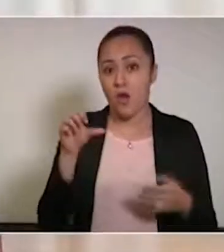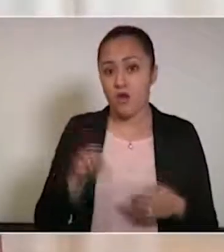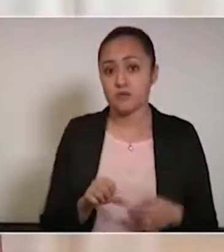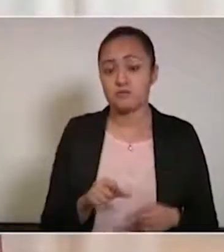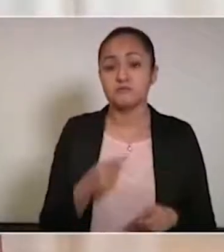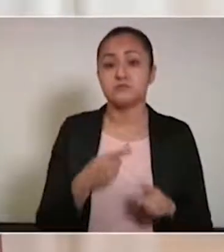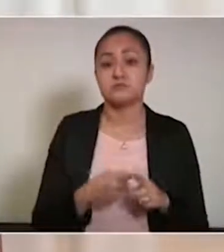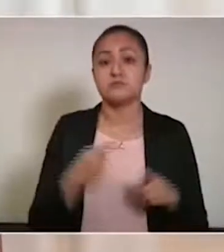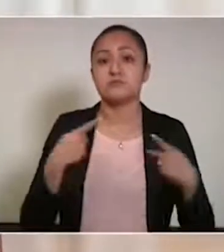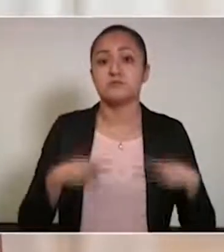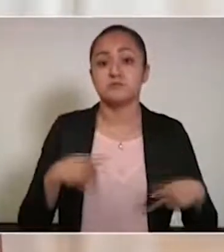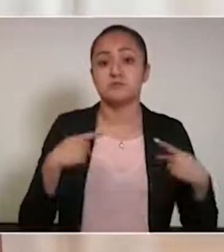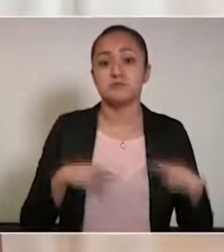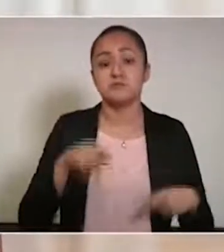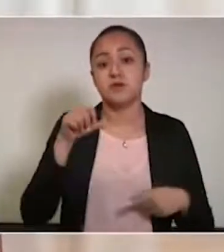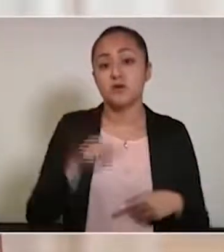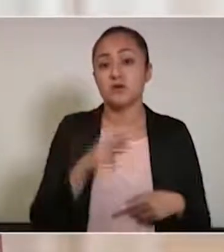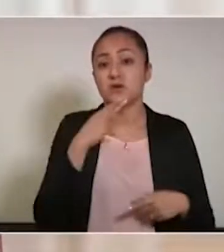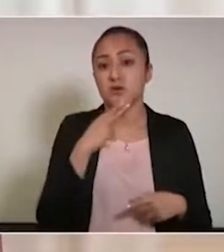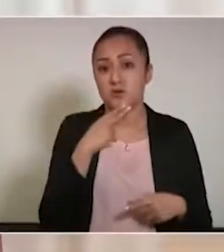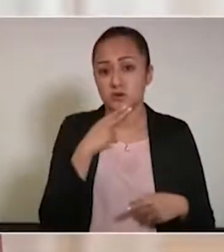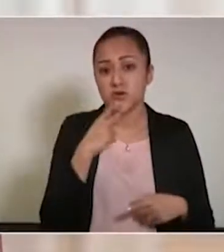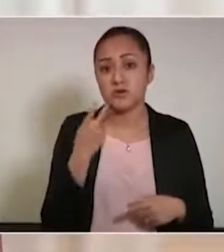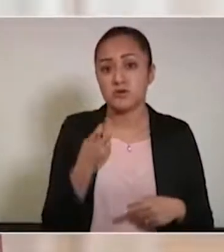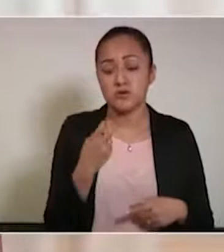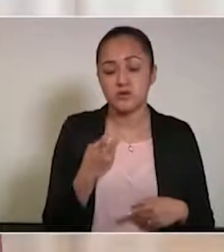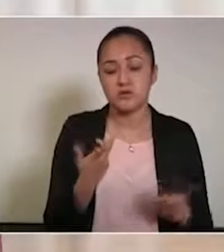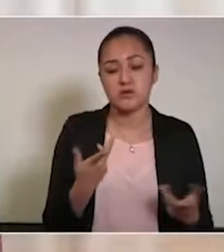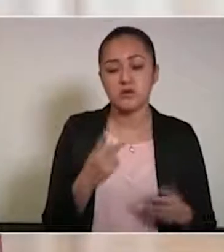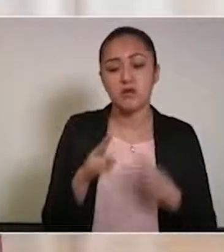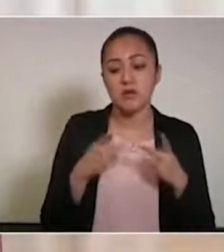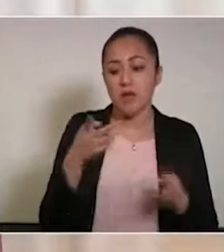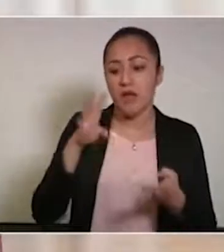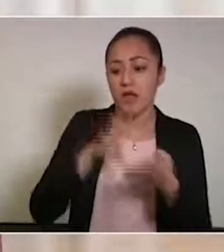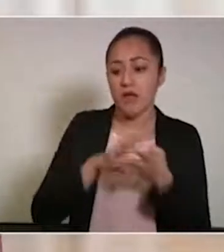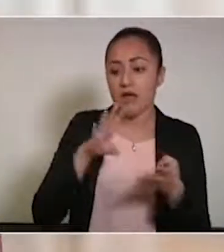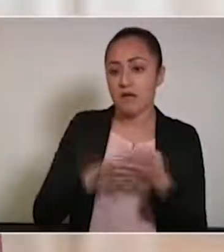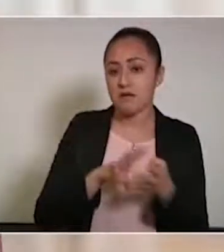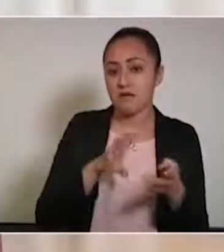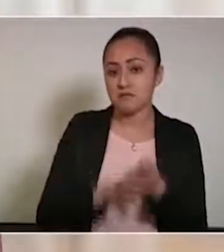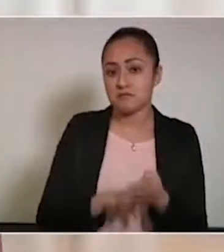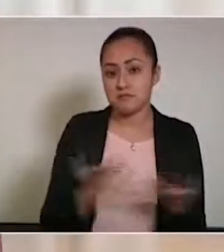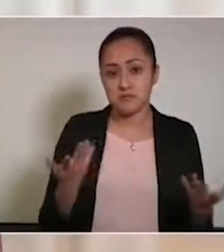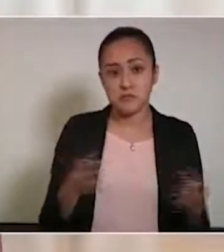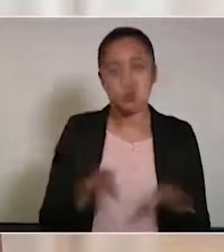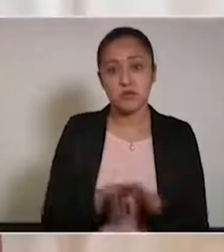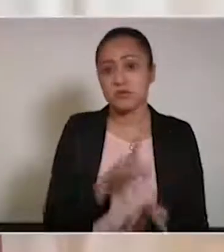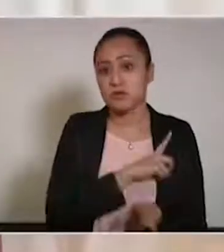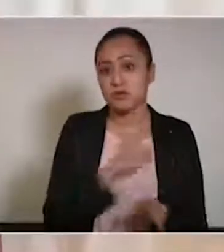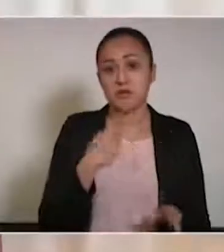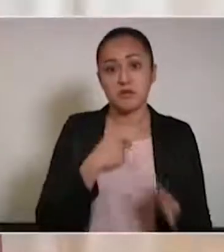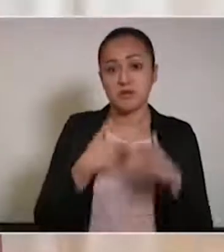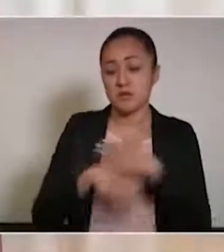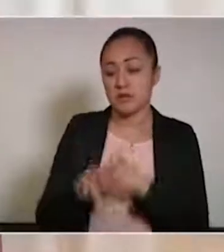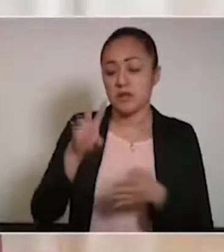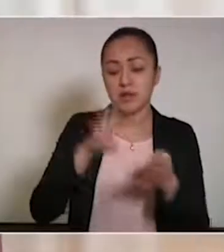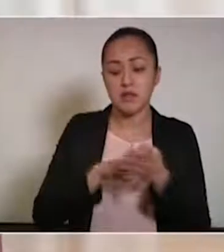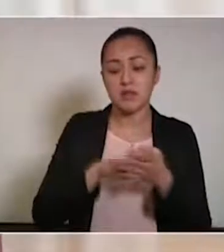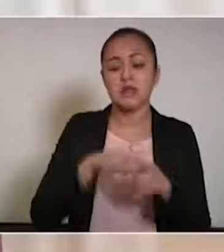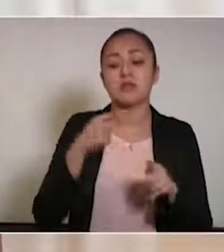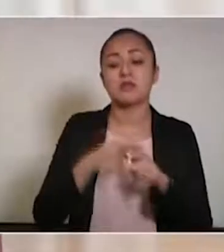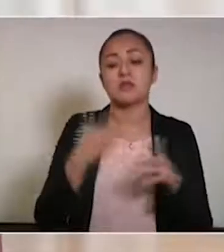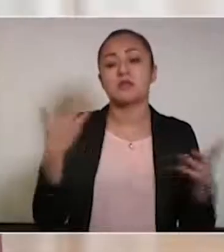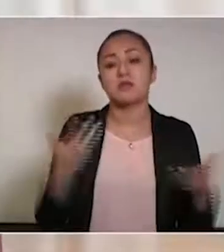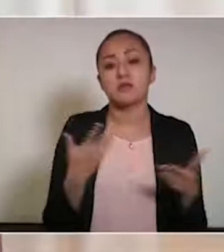el servidor público que hoy utiliza práctica severa la cárcel cómo se tienen que ir a la cárcel los